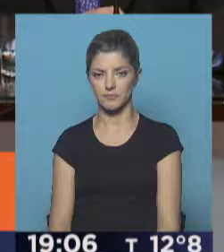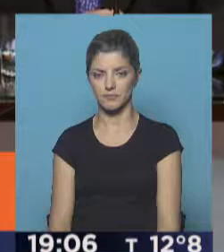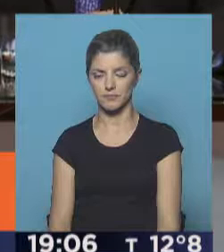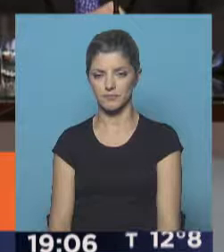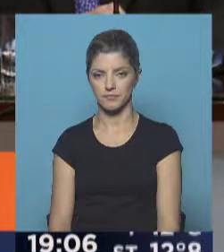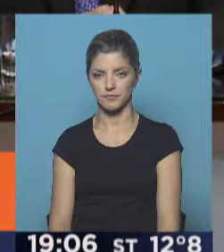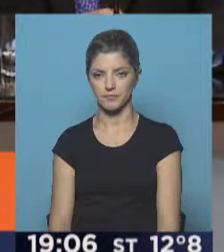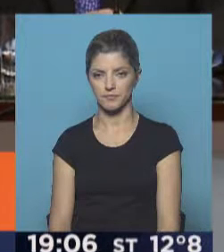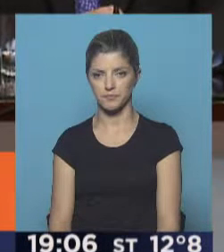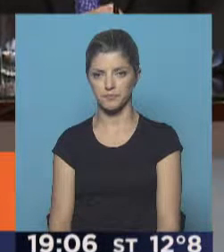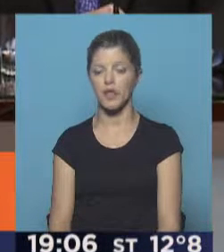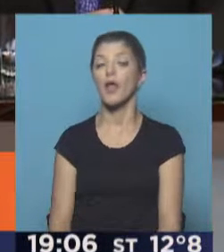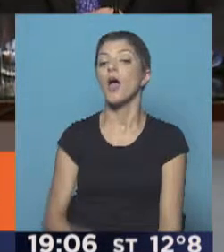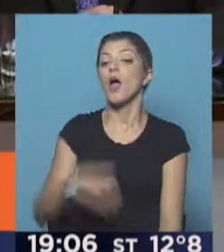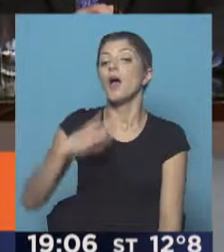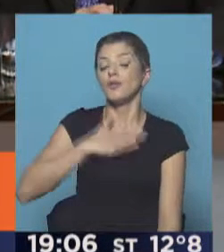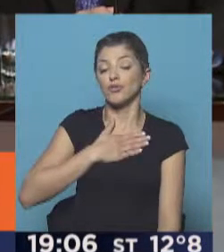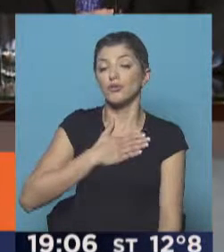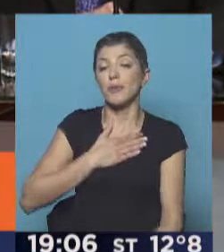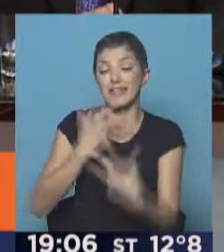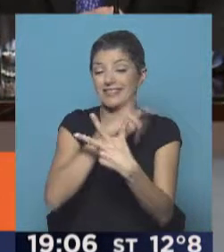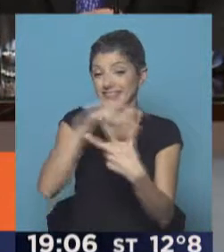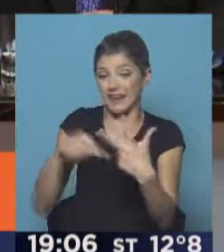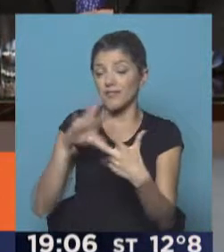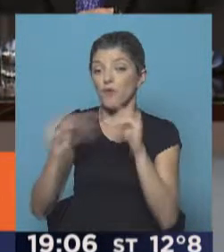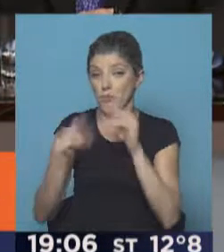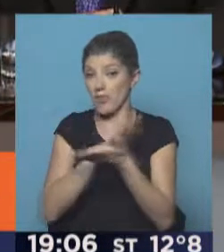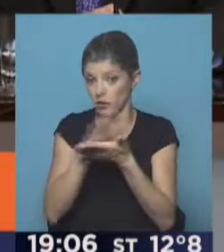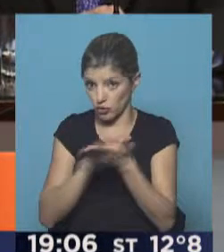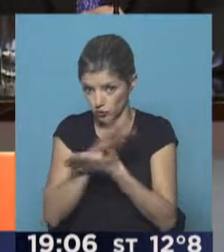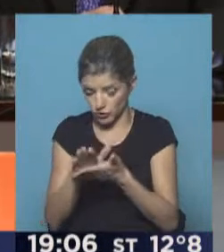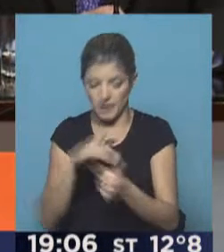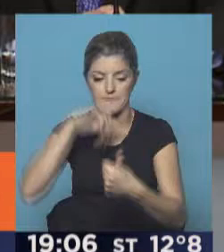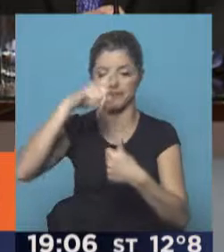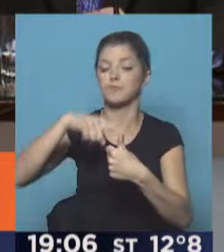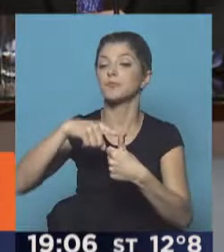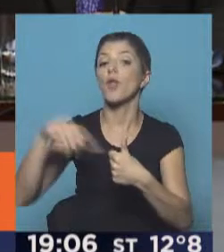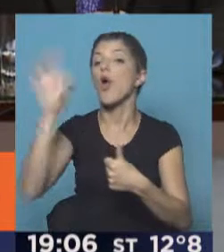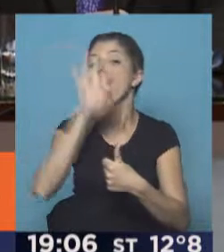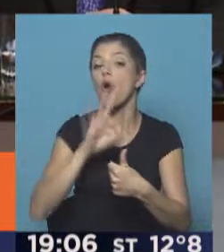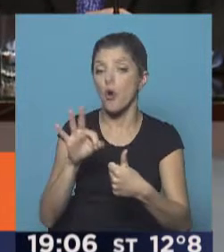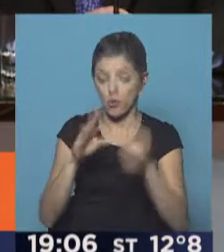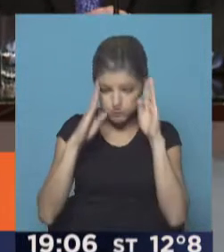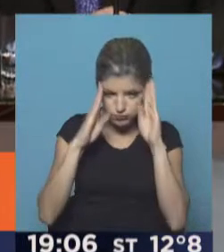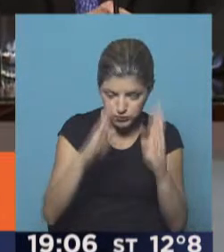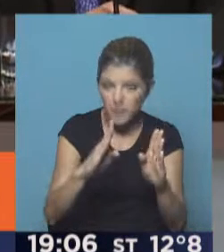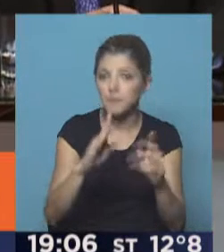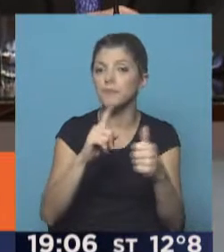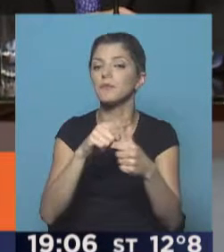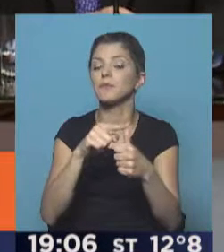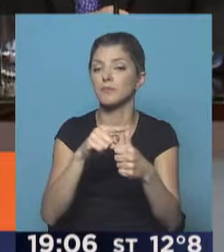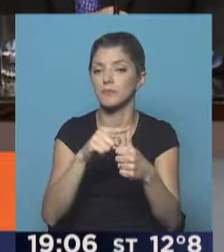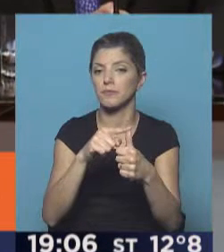nosotros teníamos 3 caminos para recorrer, que alguna vez lo planteamos. Podíamos recorrer el camino que posiblemente